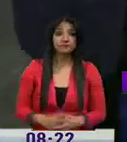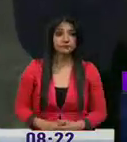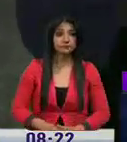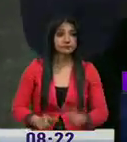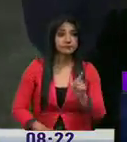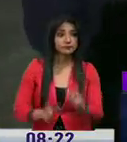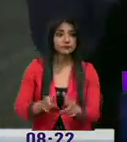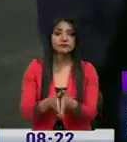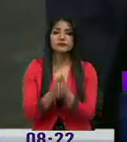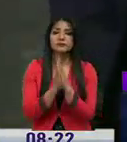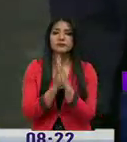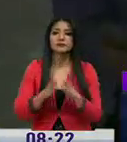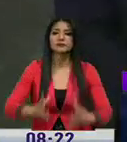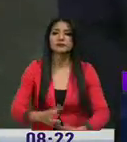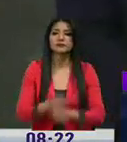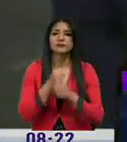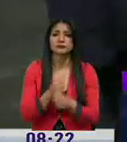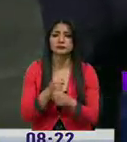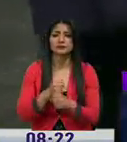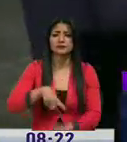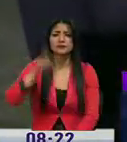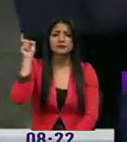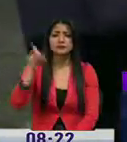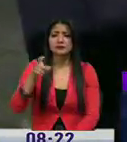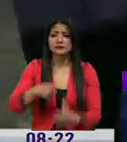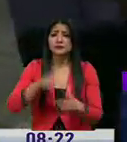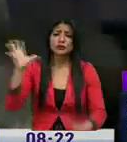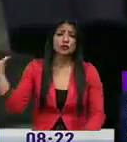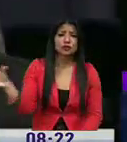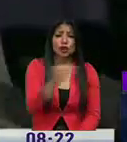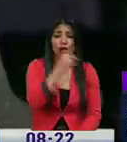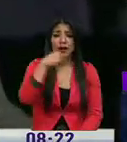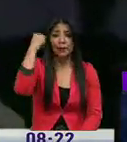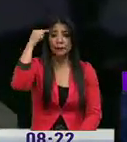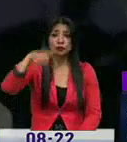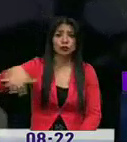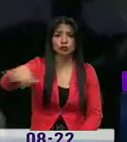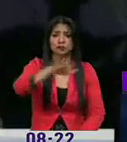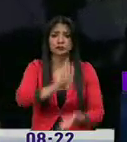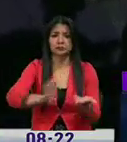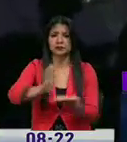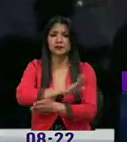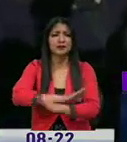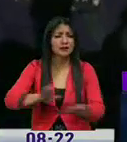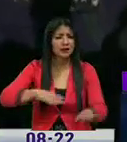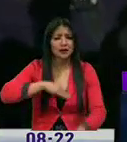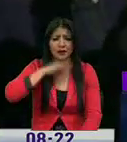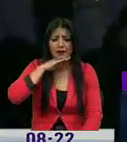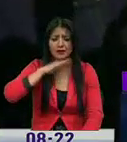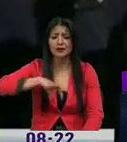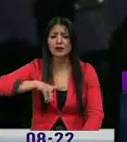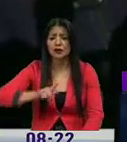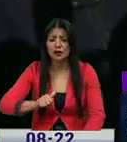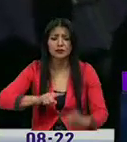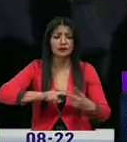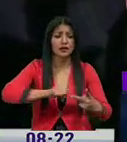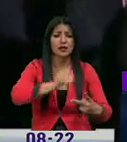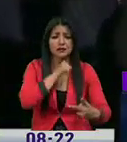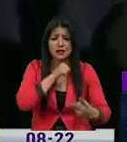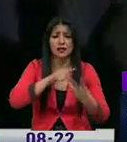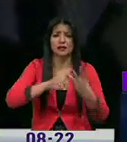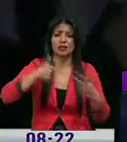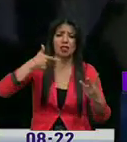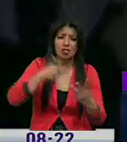moradores para pedir seguridad. Necesitamos todo Carapungo, como igual todos los barrios. Estamos ya cansados, robos, asaltos,